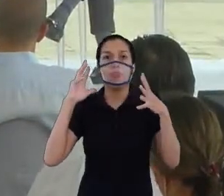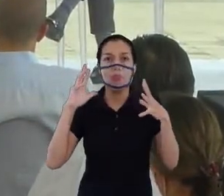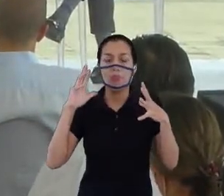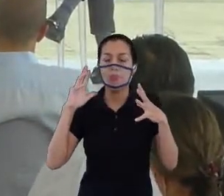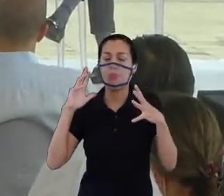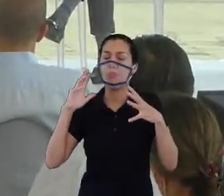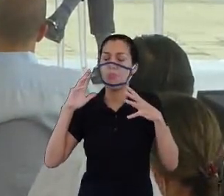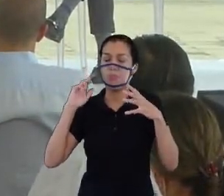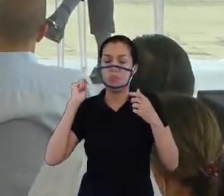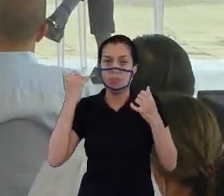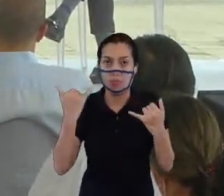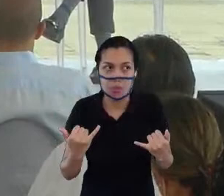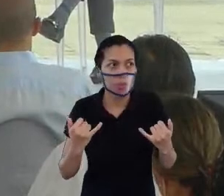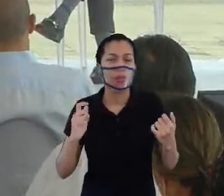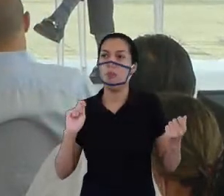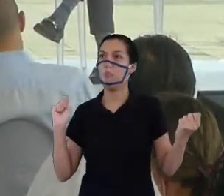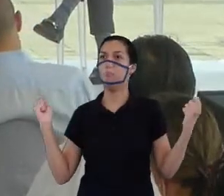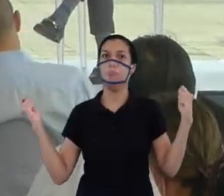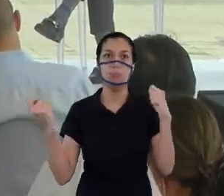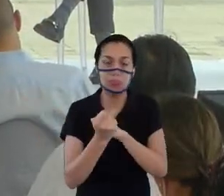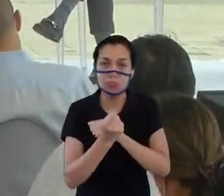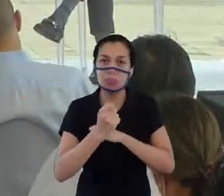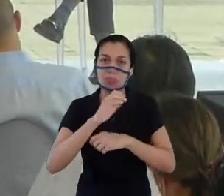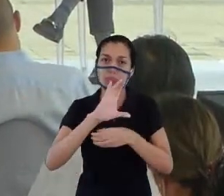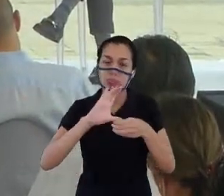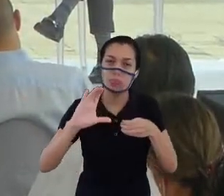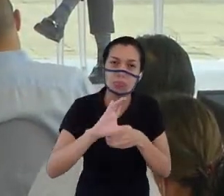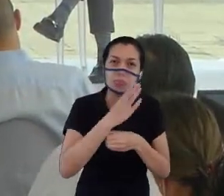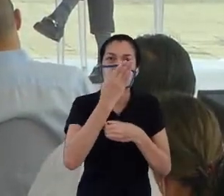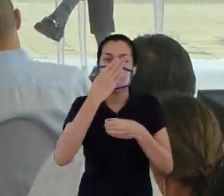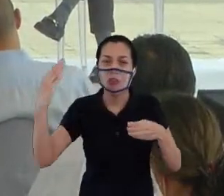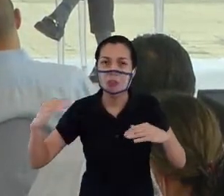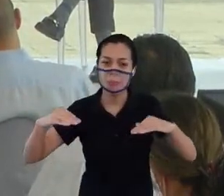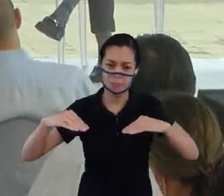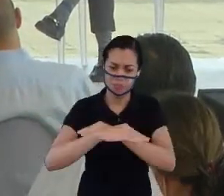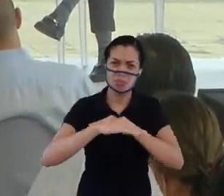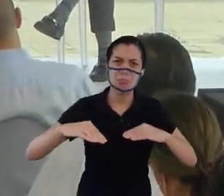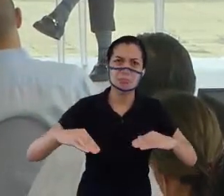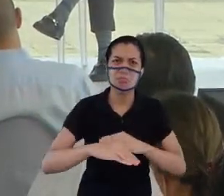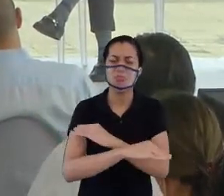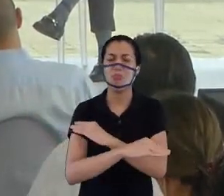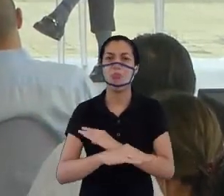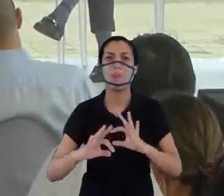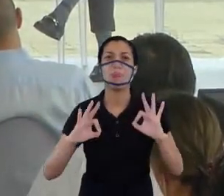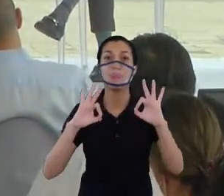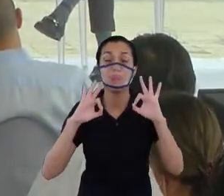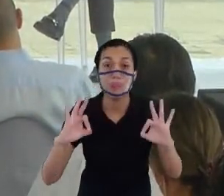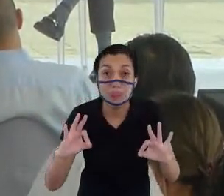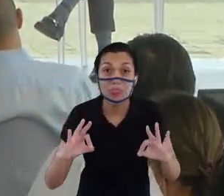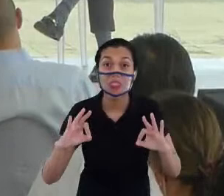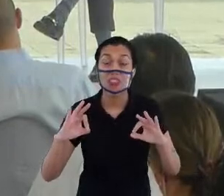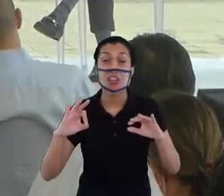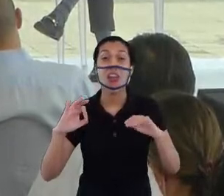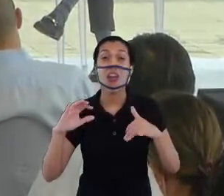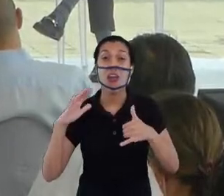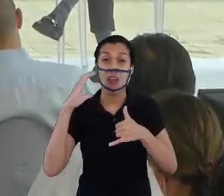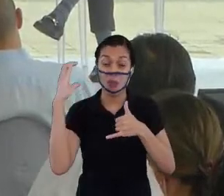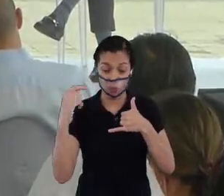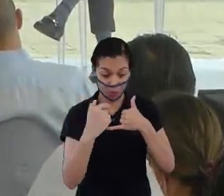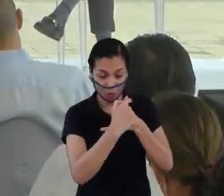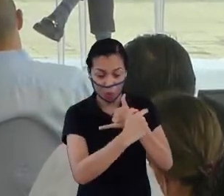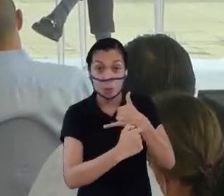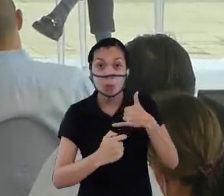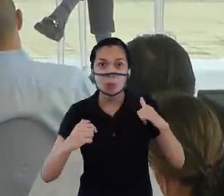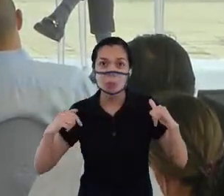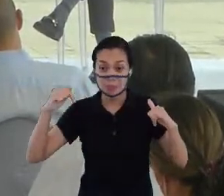Hoy somos uno de los departamentos del país con la mejor infraestructura vial que existe. Eso es importantísimo porque eso acorta muchísimo las distancias